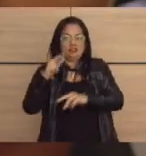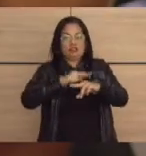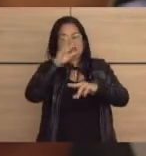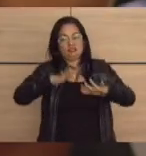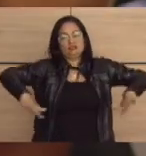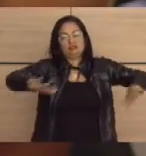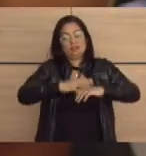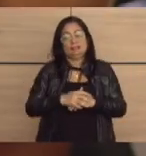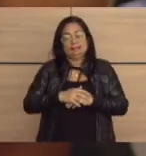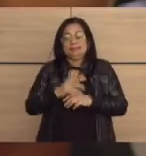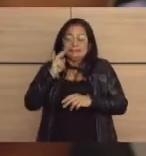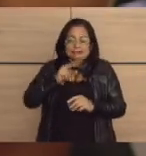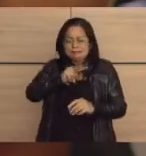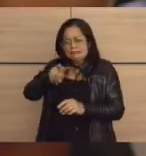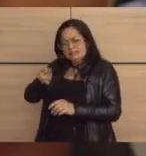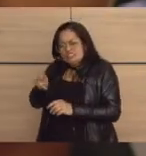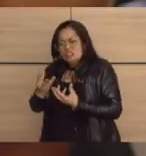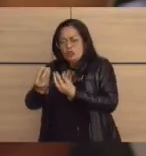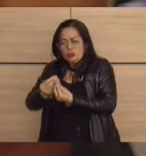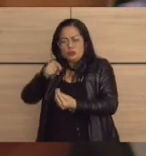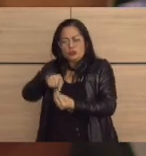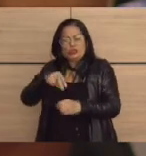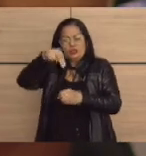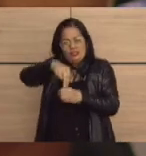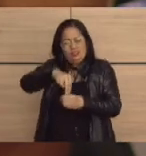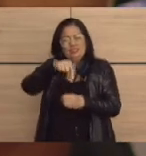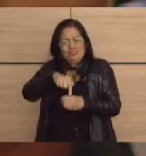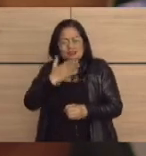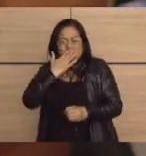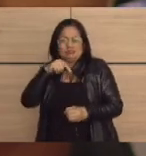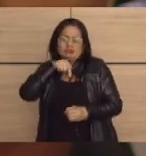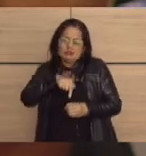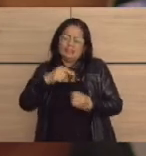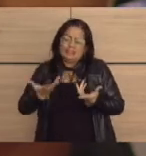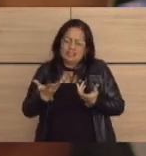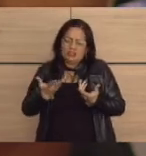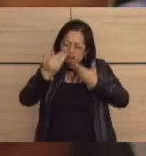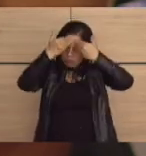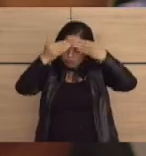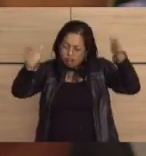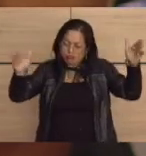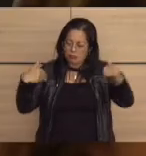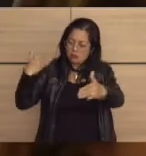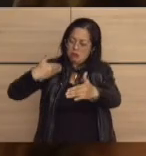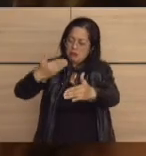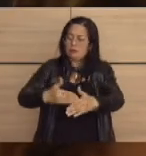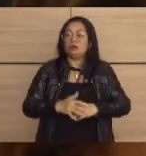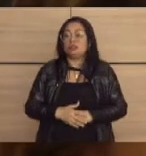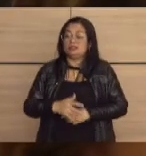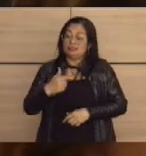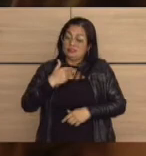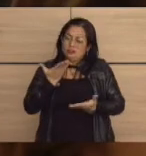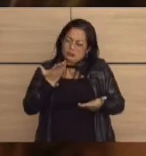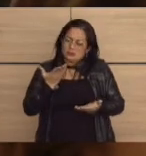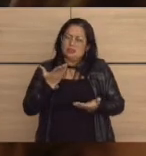ha cambiado radicalmente en los últimos tiempos y que un poco de respeto y un poco de agradecida